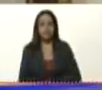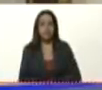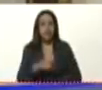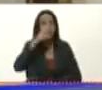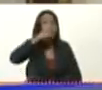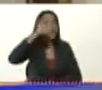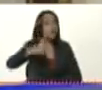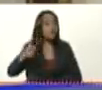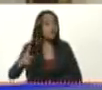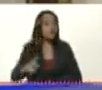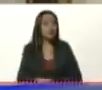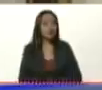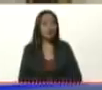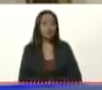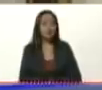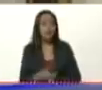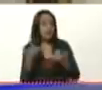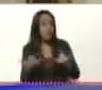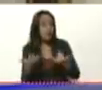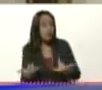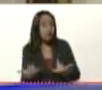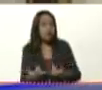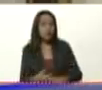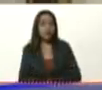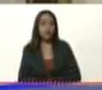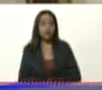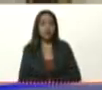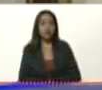Personas, ya, bueno,